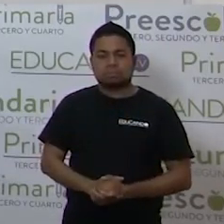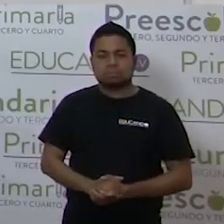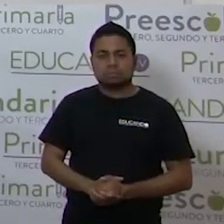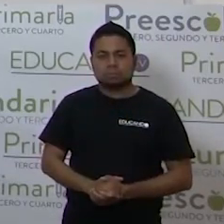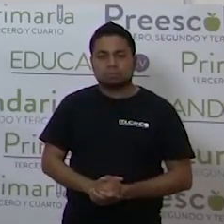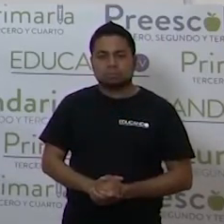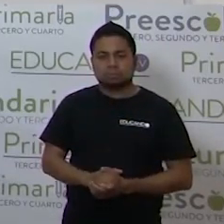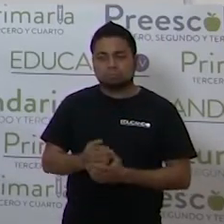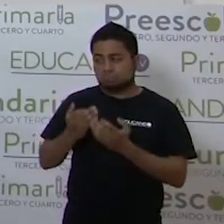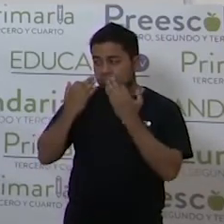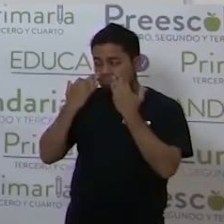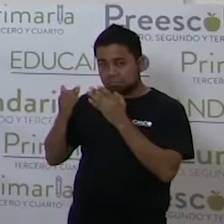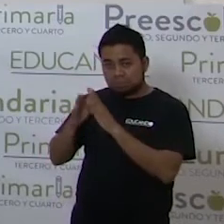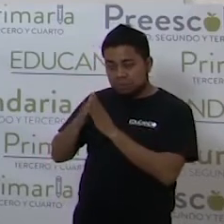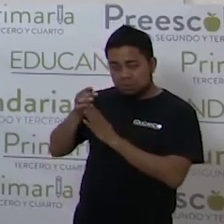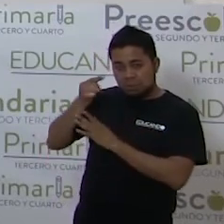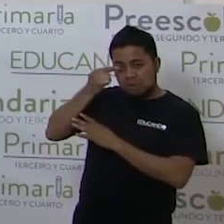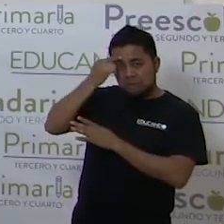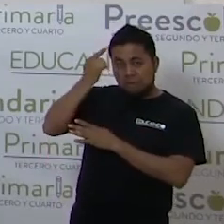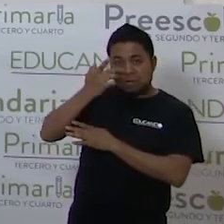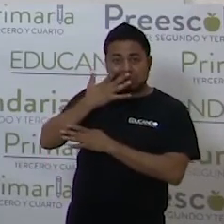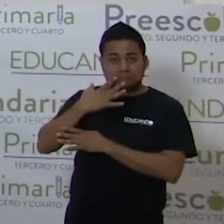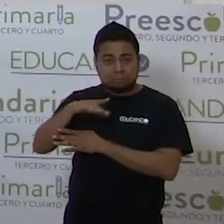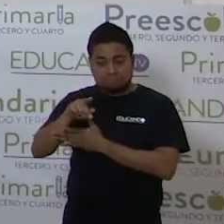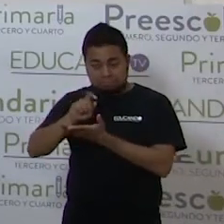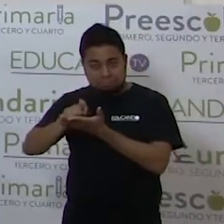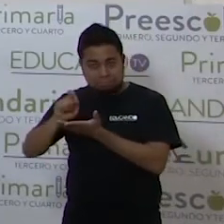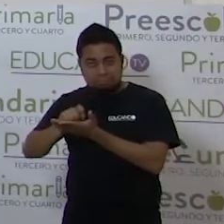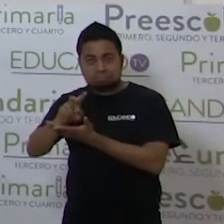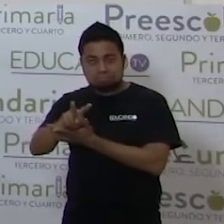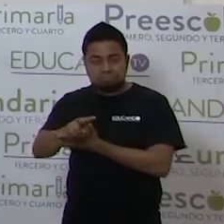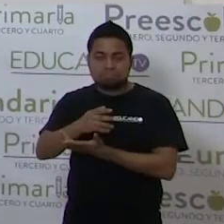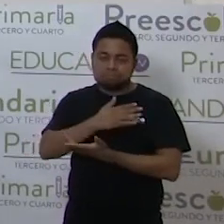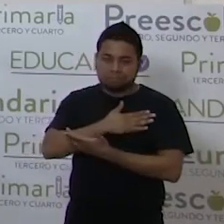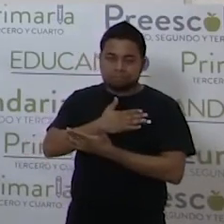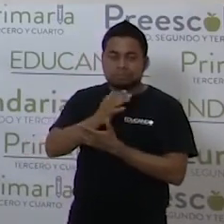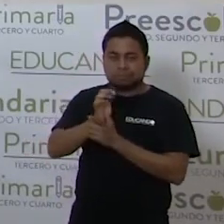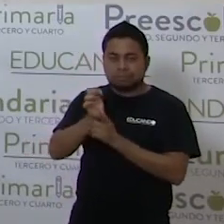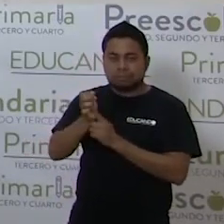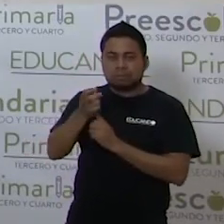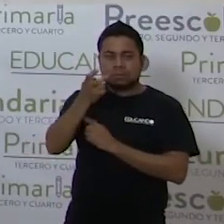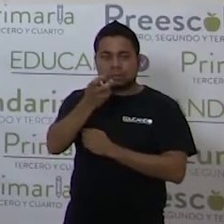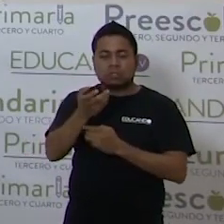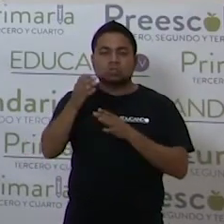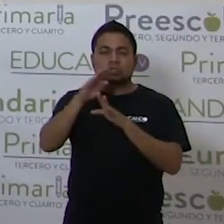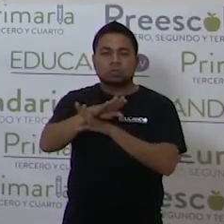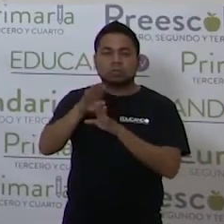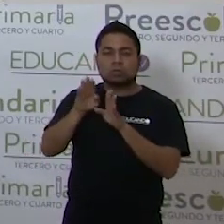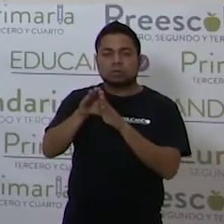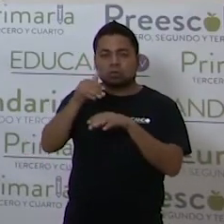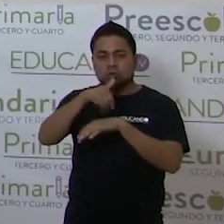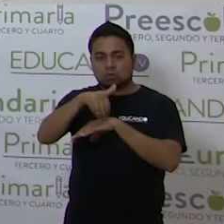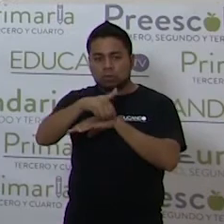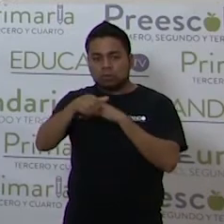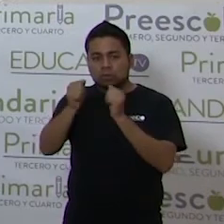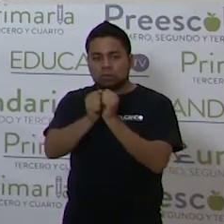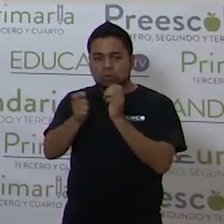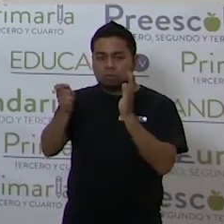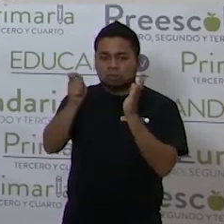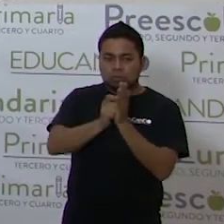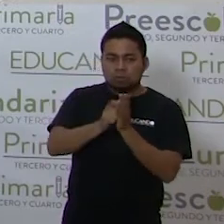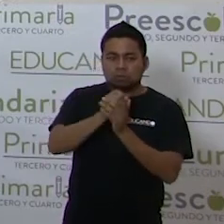ya vieron qué fácil y sencillito bueno entonces esto es en cuanto a decimales y a